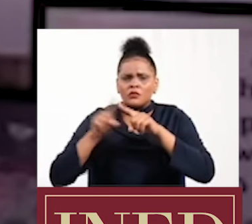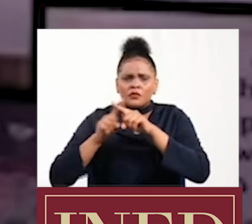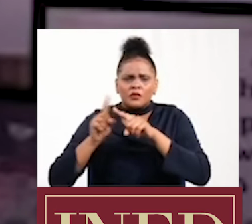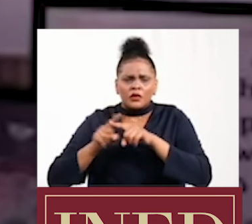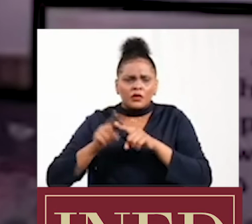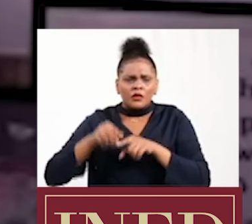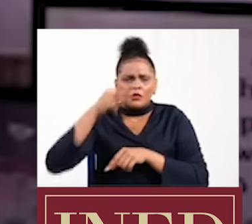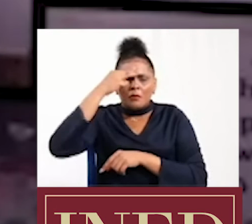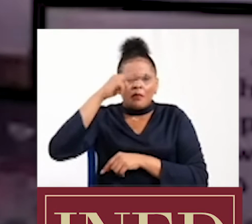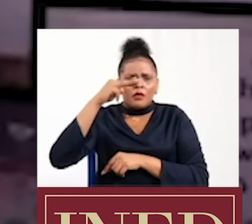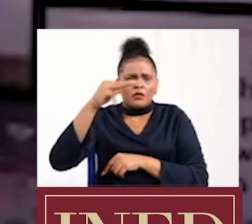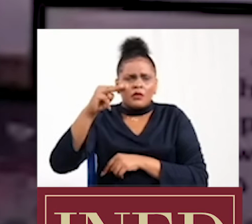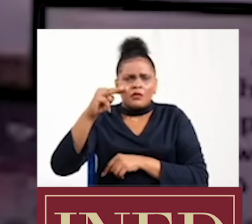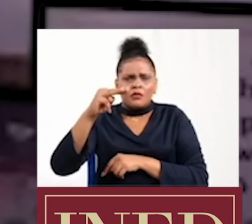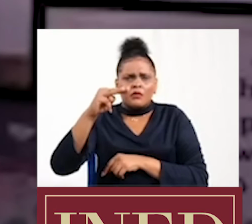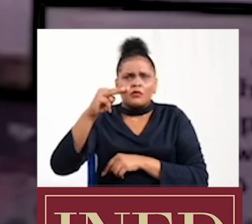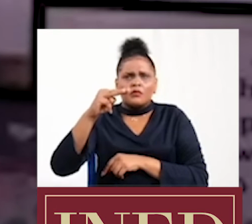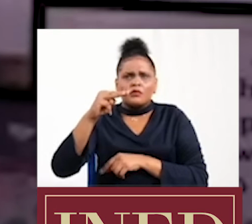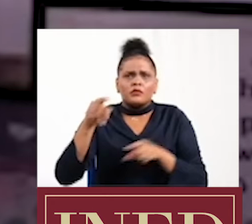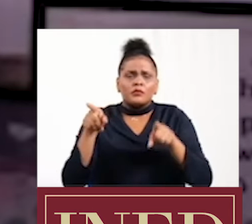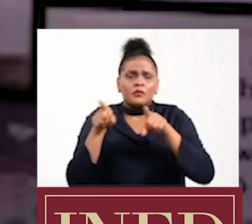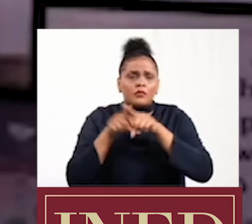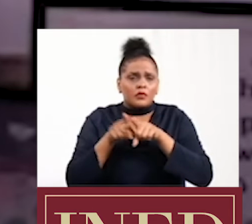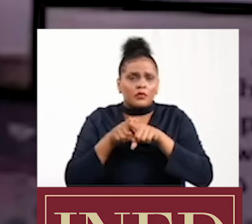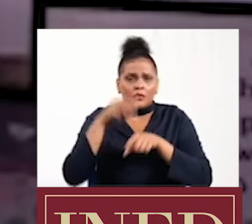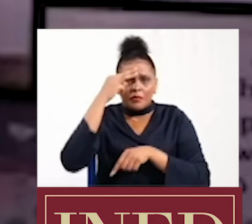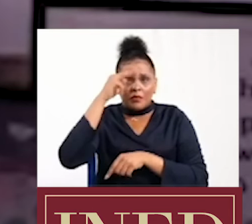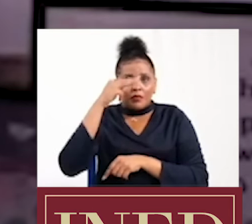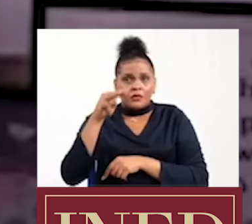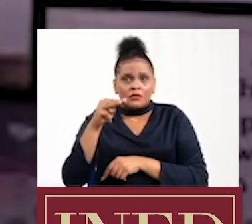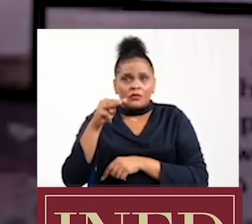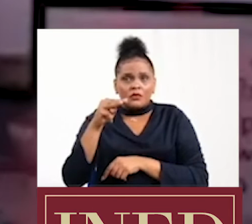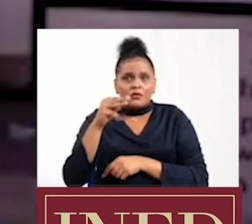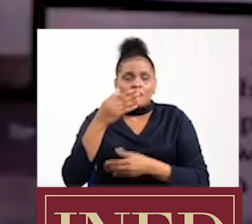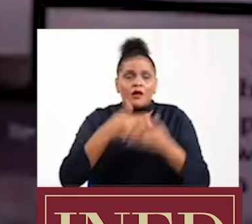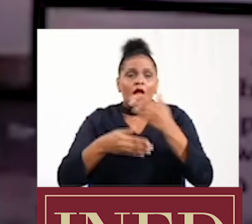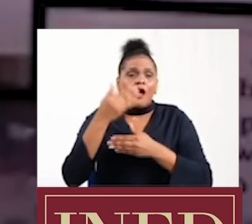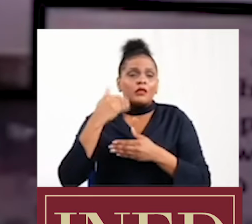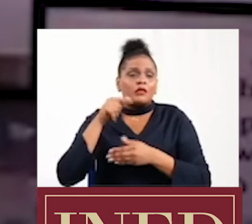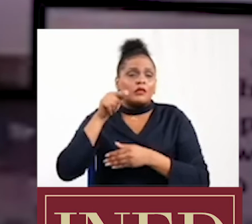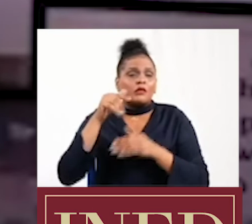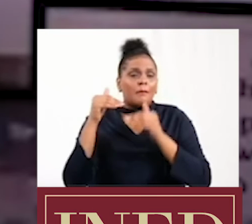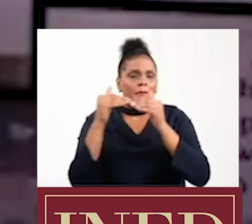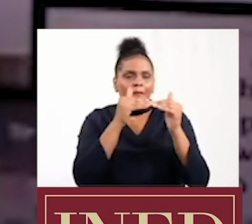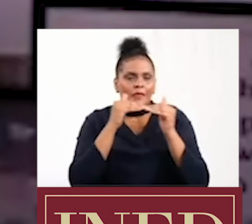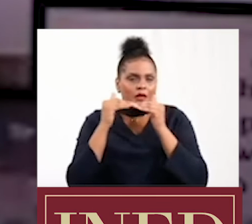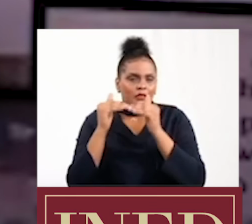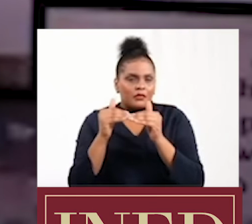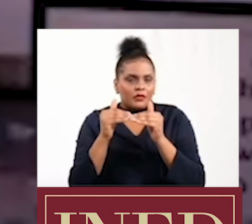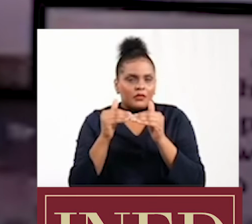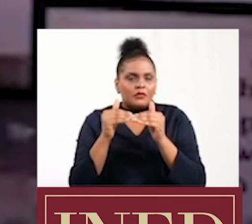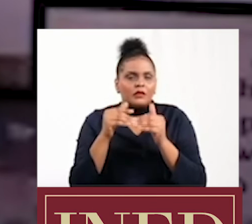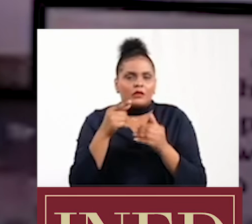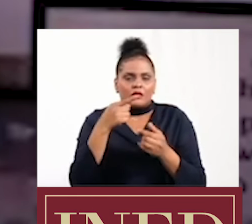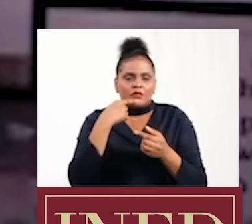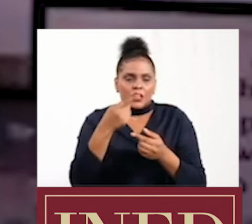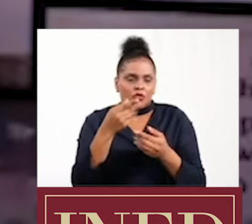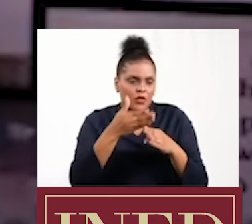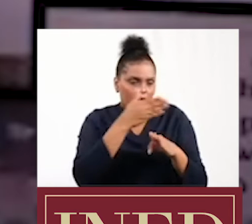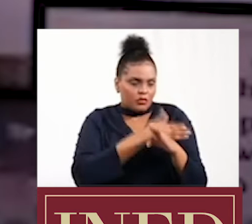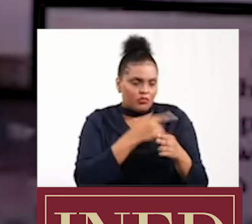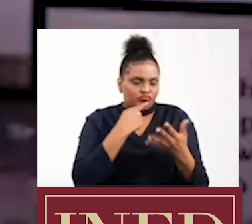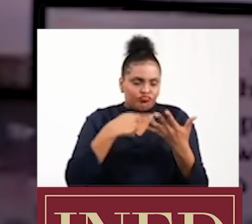caso mexicano sólo quiero apuntar una cosa el caso mexicano fue medido antes de la calidad en todo que les he comentado y